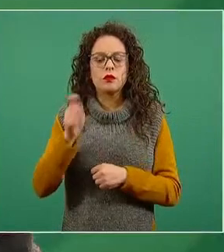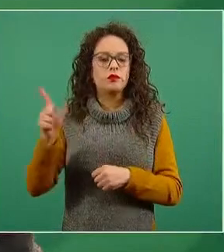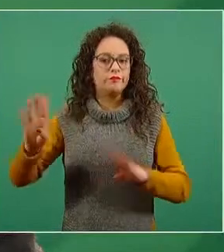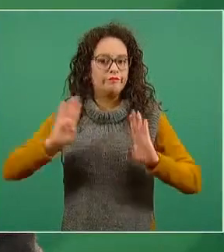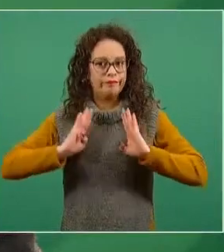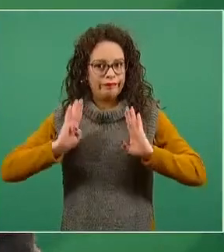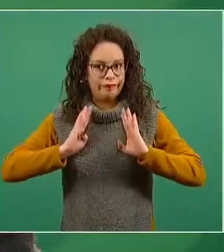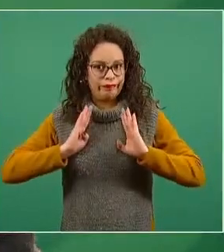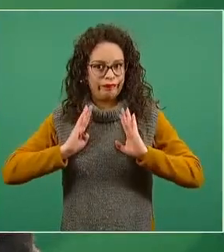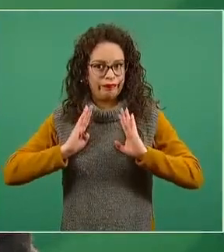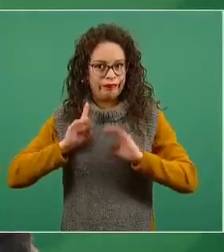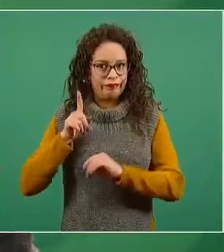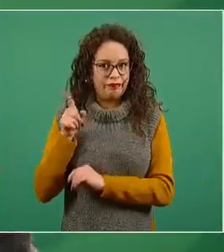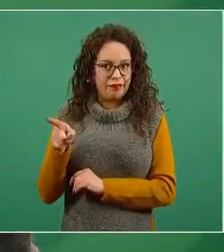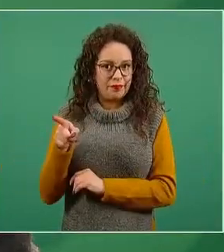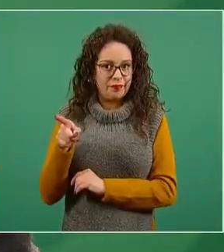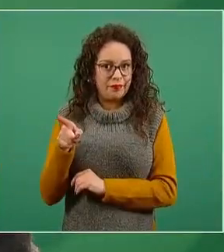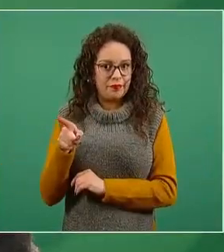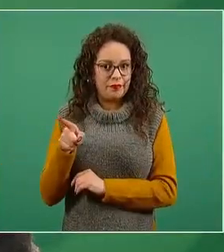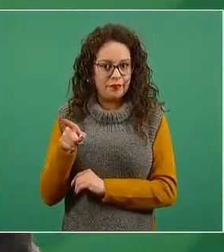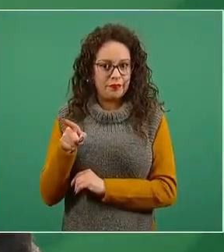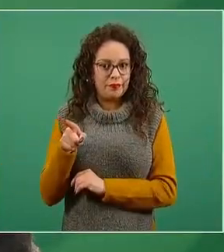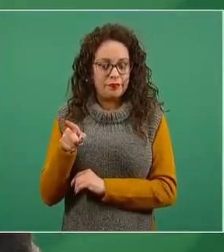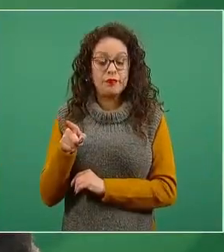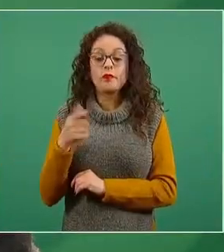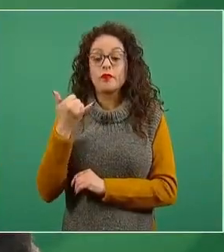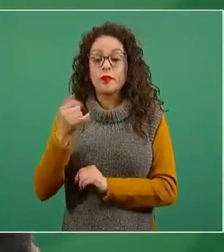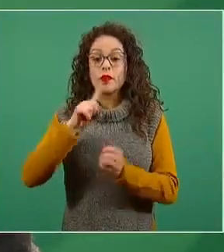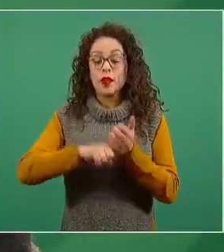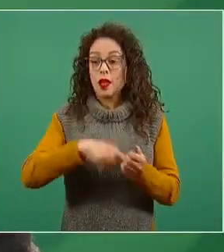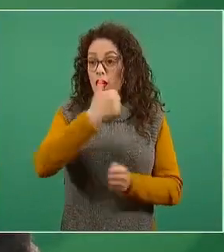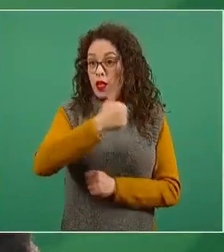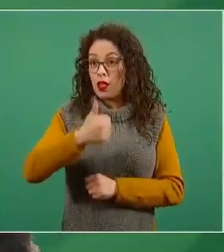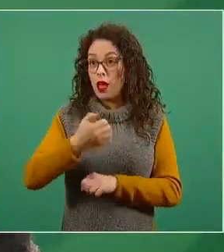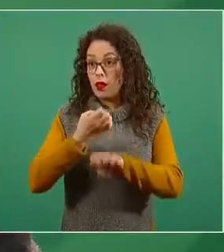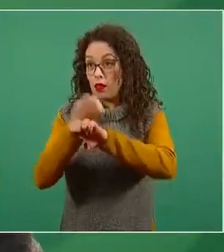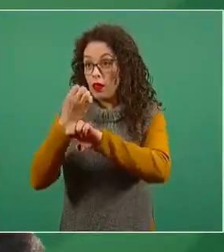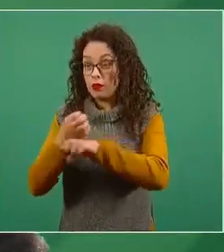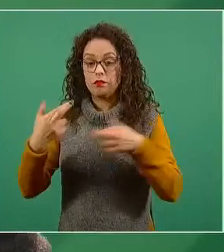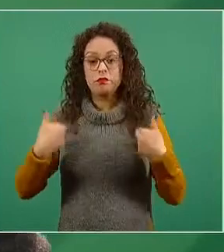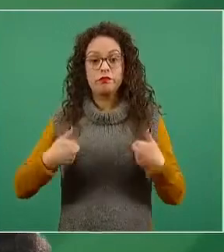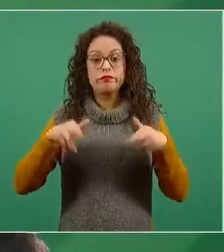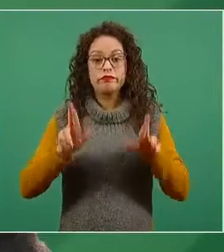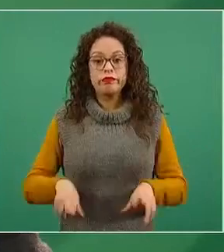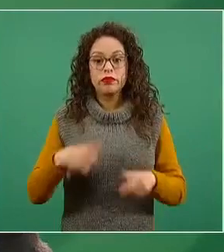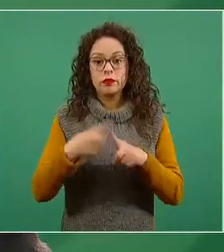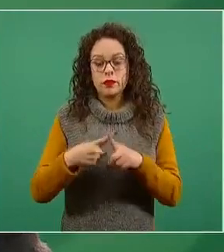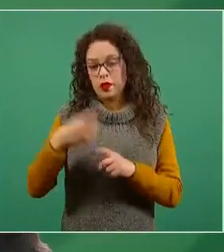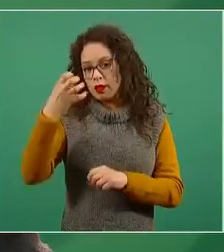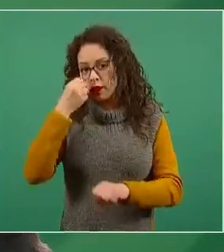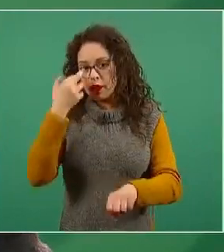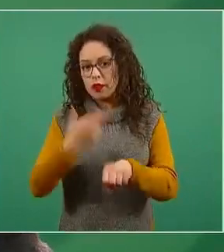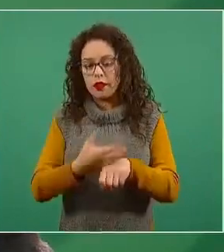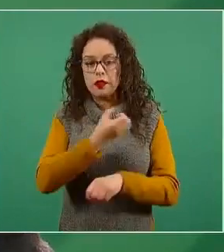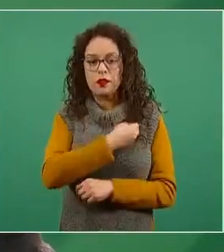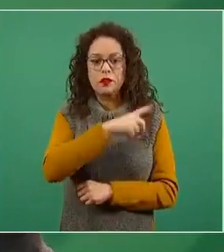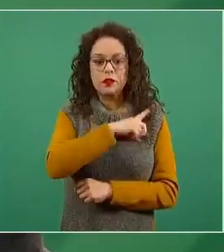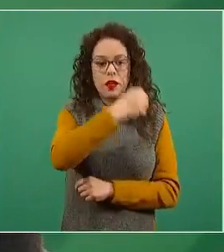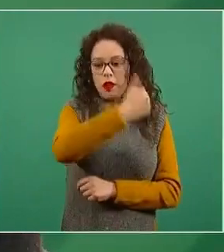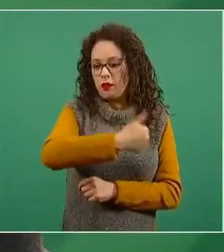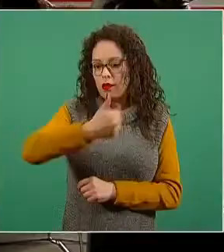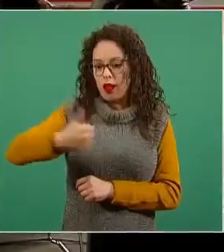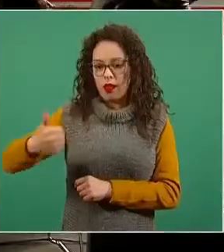Armadas. Y las representaciones estatales están dadas por las y los secretarios de salud de los